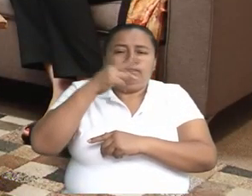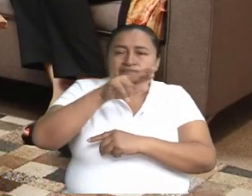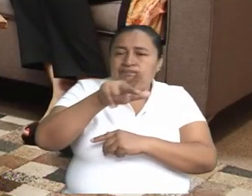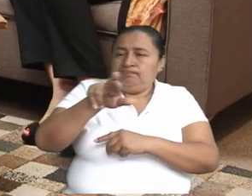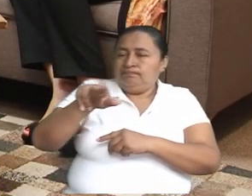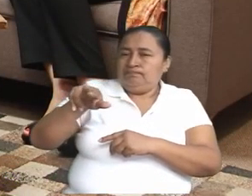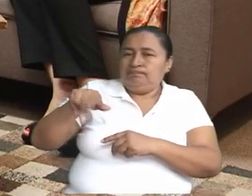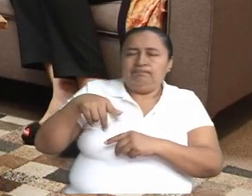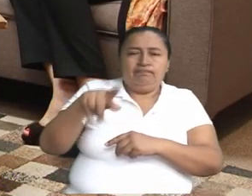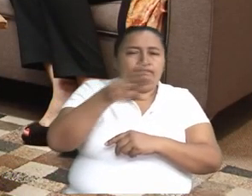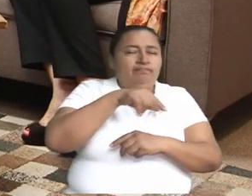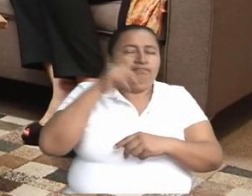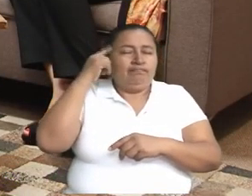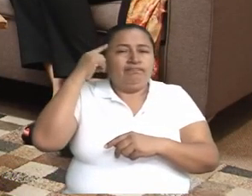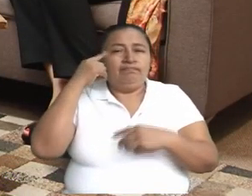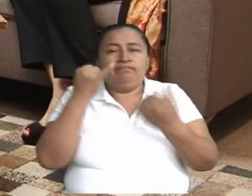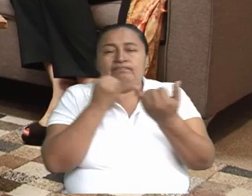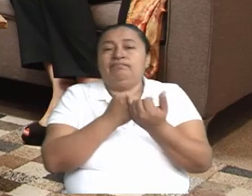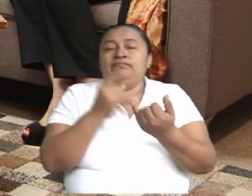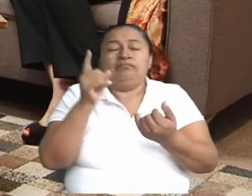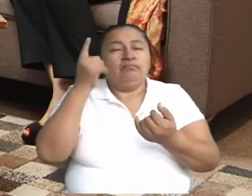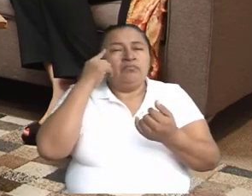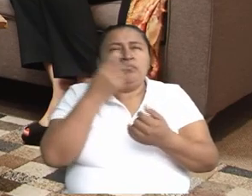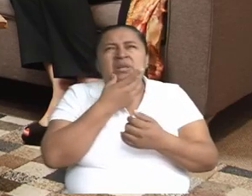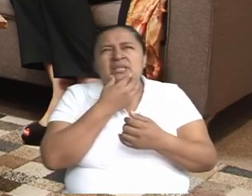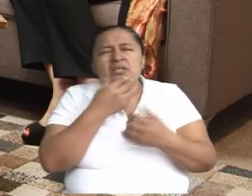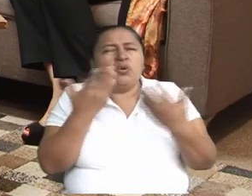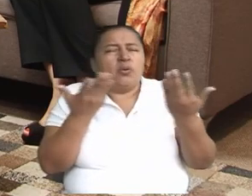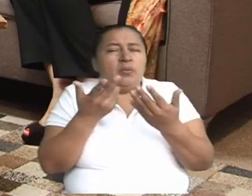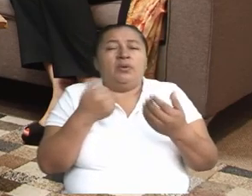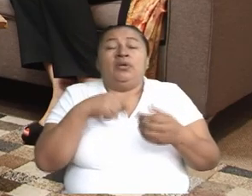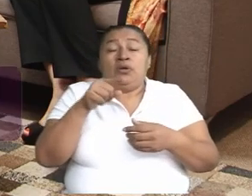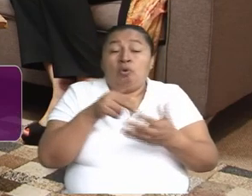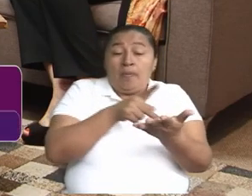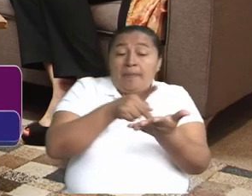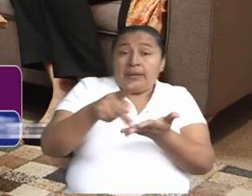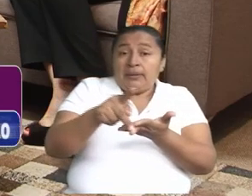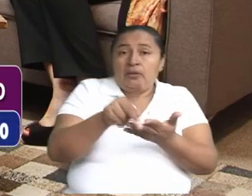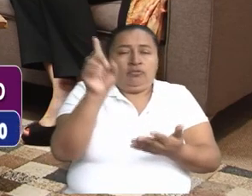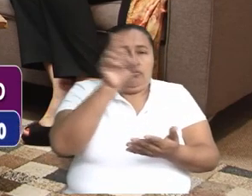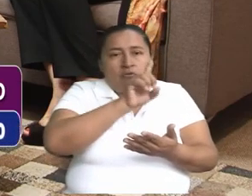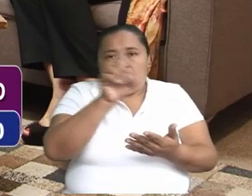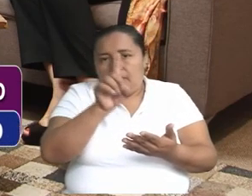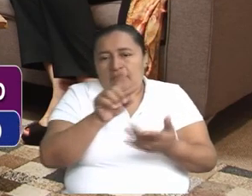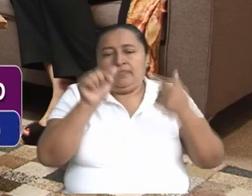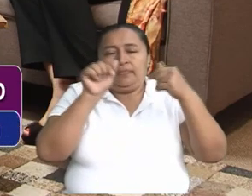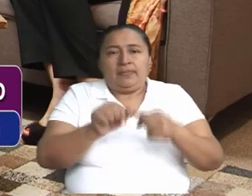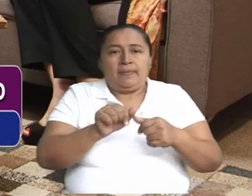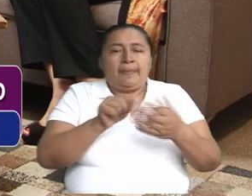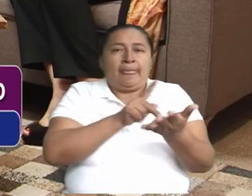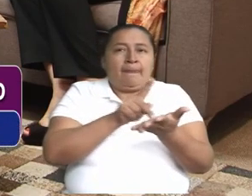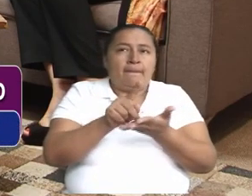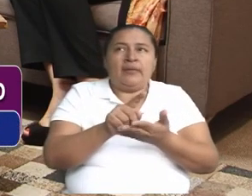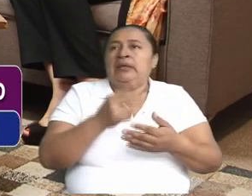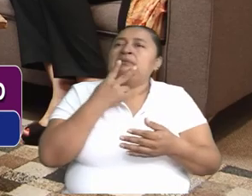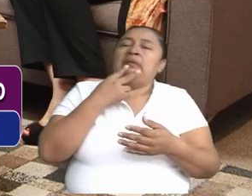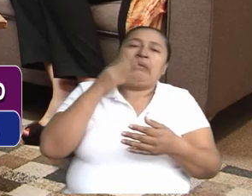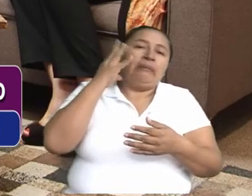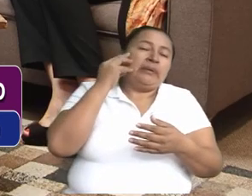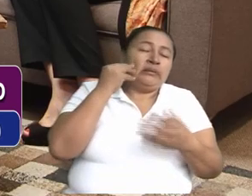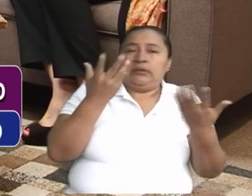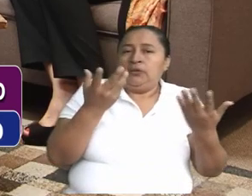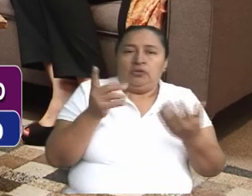Okay. ¿Verdad? No es la reflexión de un partido, es la reflexión de, y la experiencia de varios